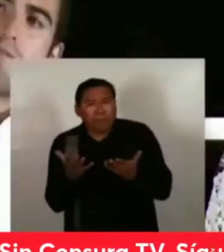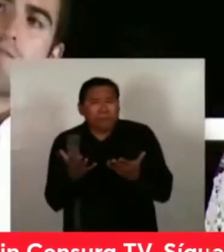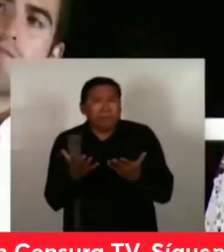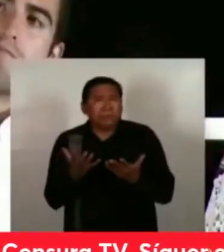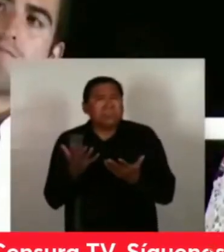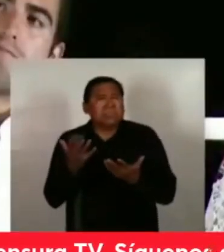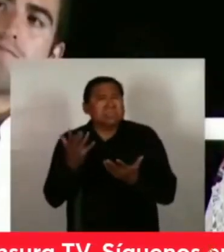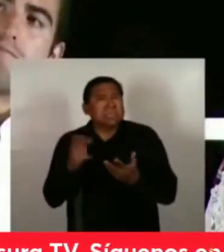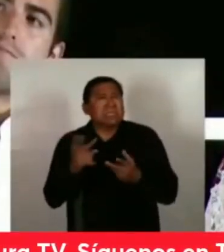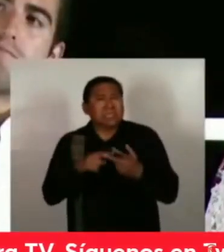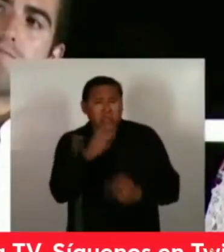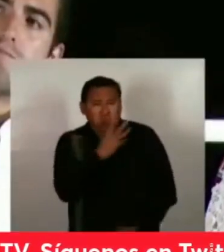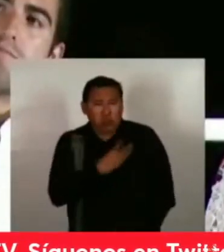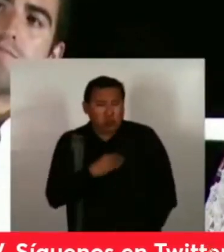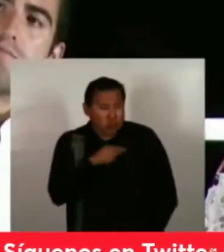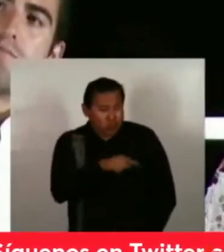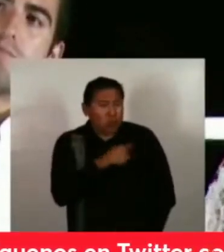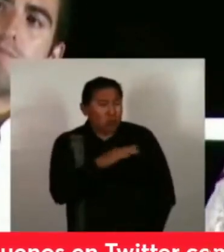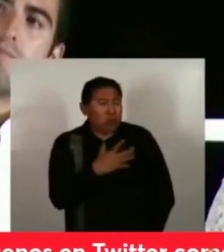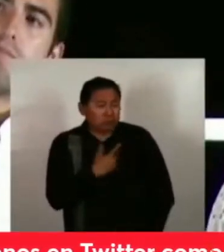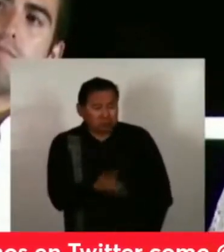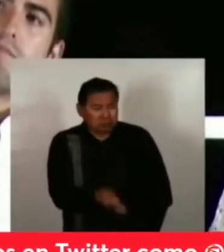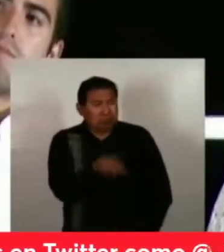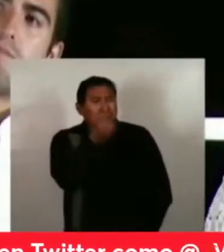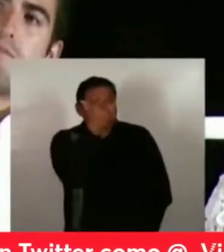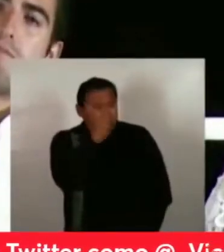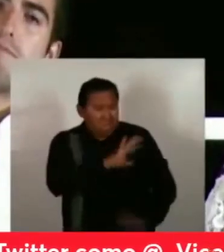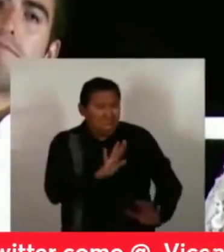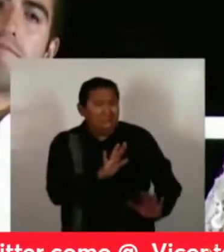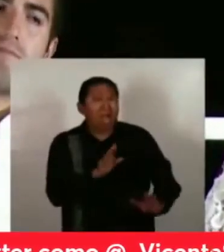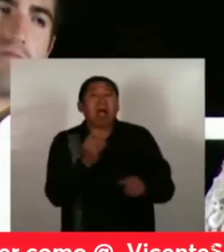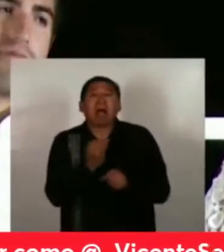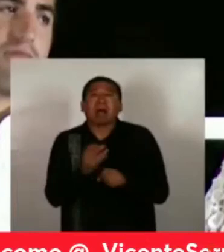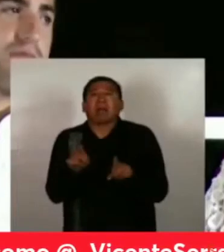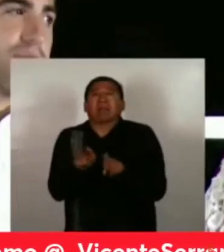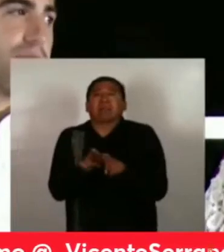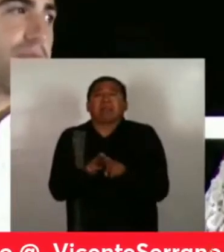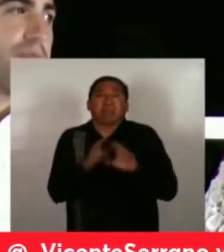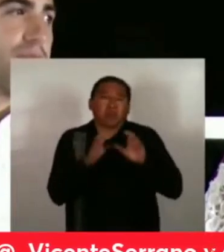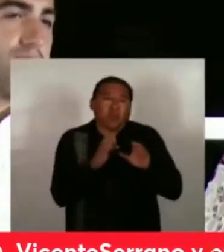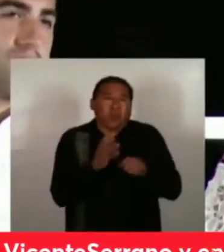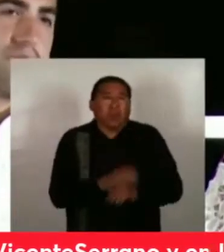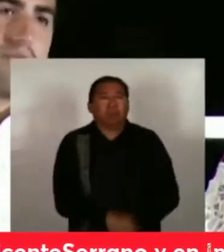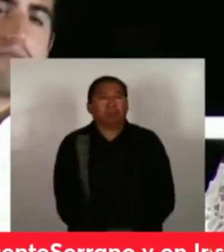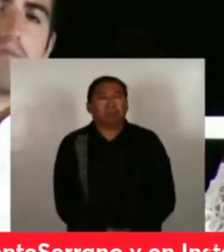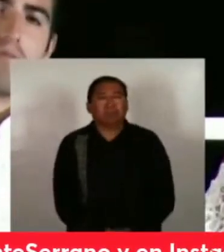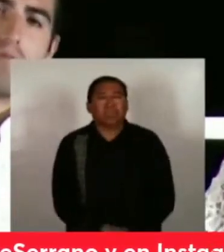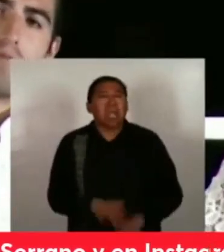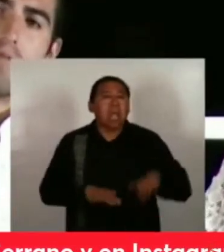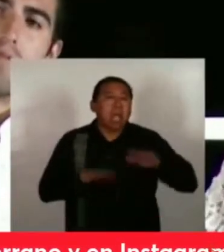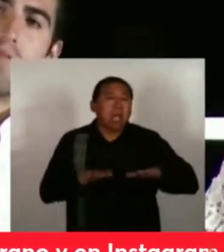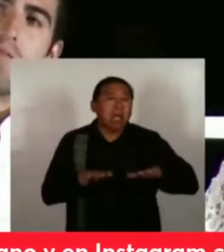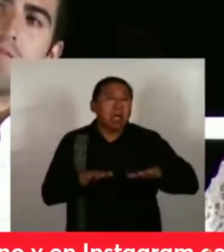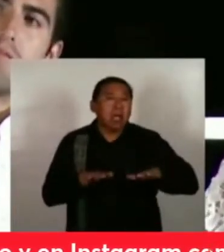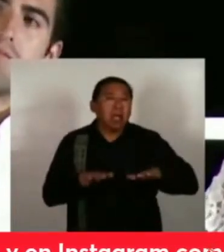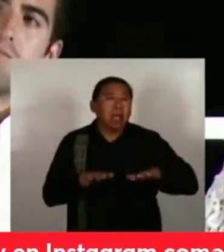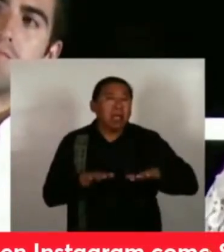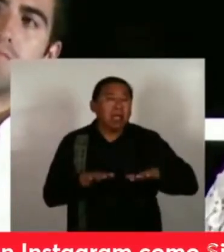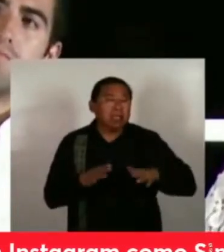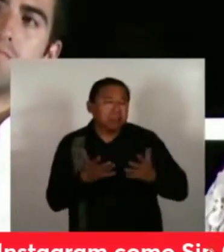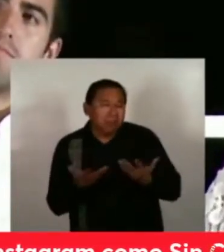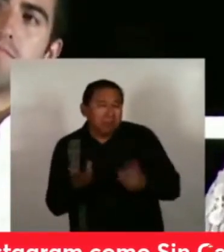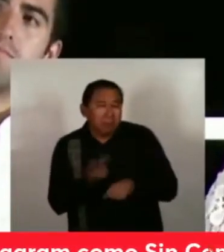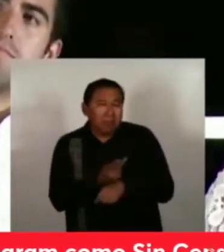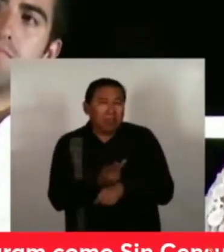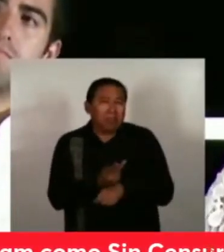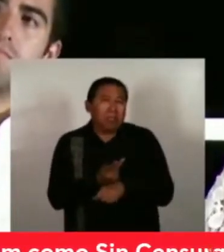los hijos están grandes y ahora cuidamos a los nietos. Y a veces dependemos de que alguien,